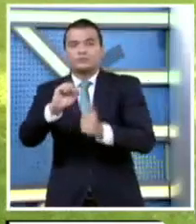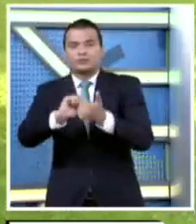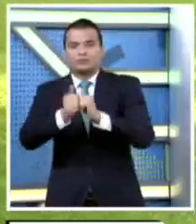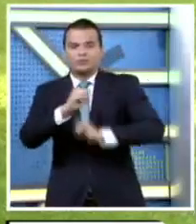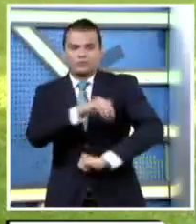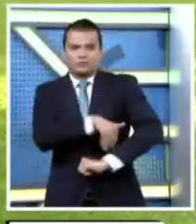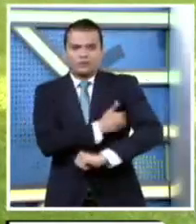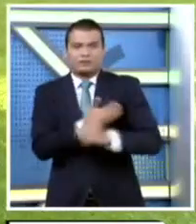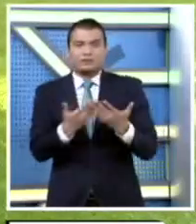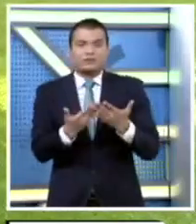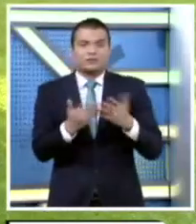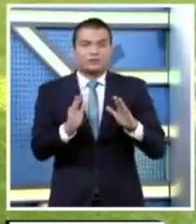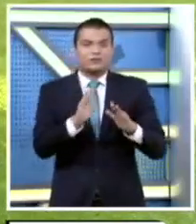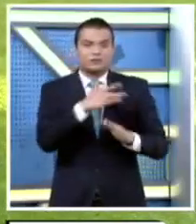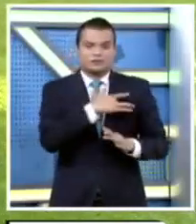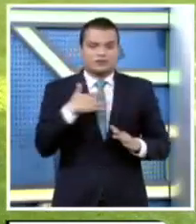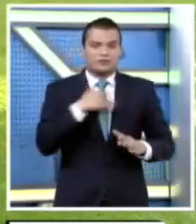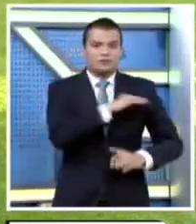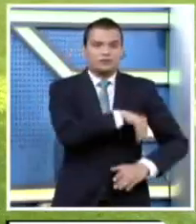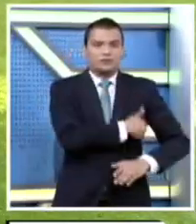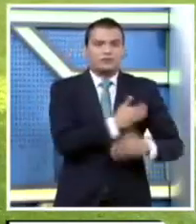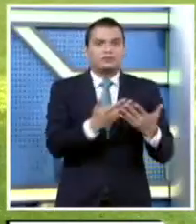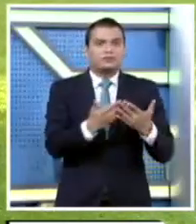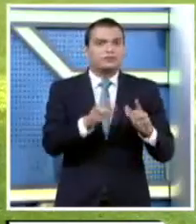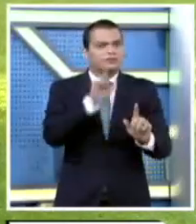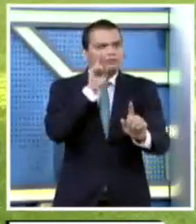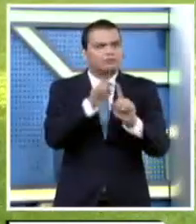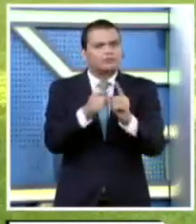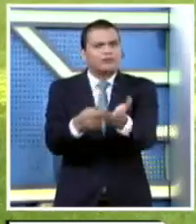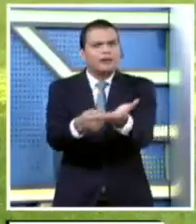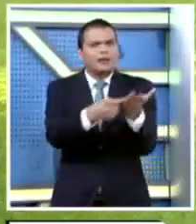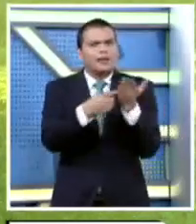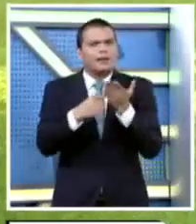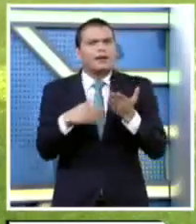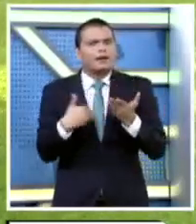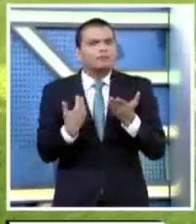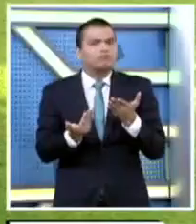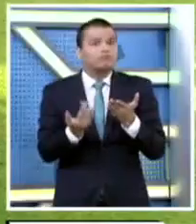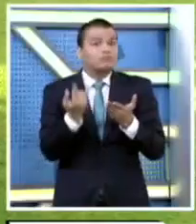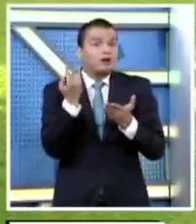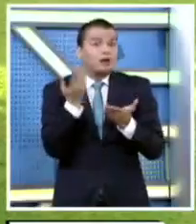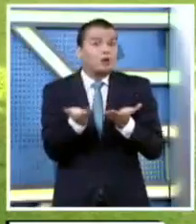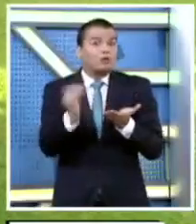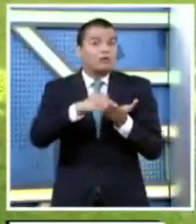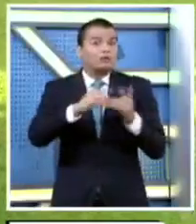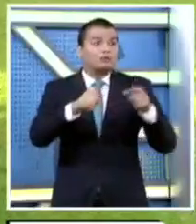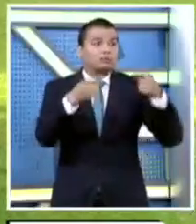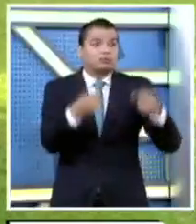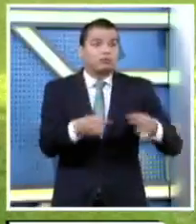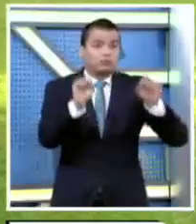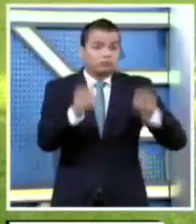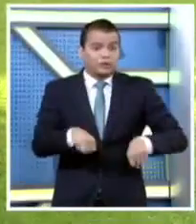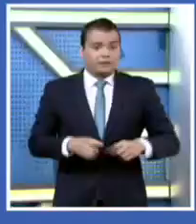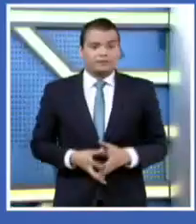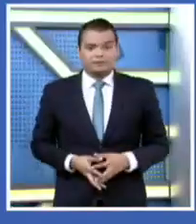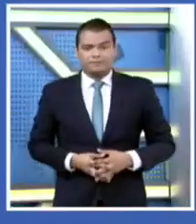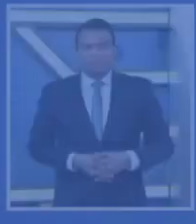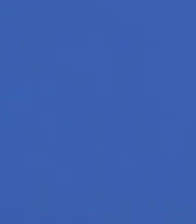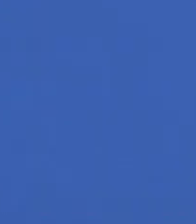y el ministro de Salud. La idea es estudiar la posibilidad del retorno del fútbol colombiano.